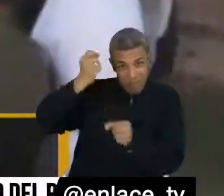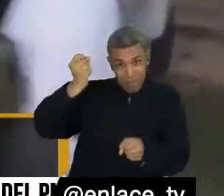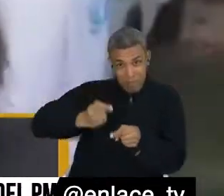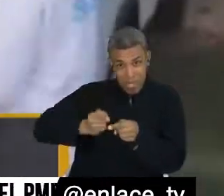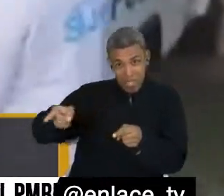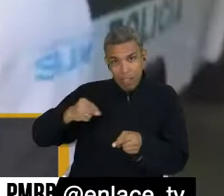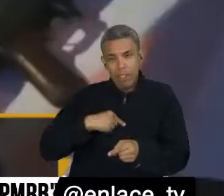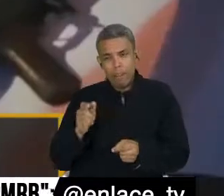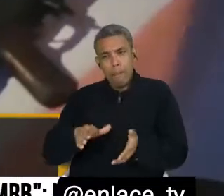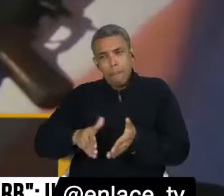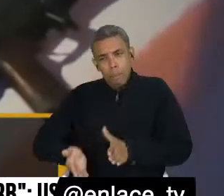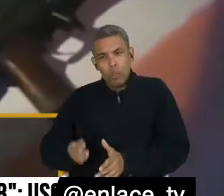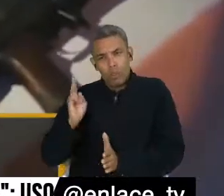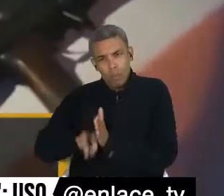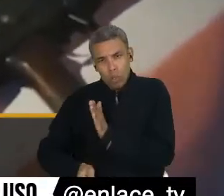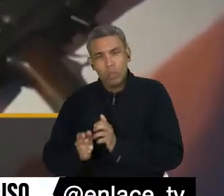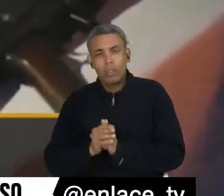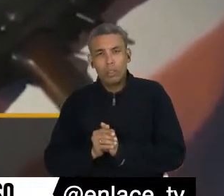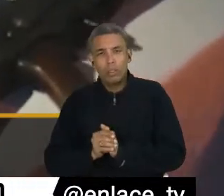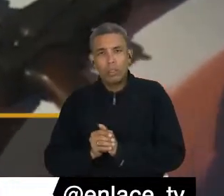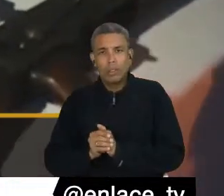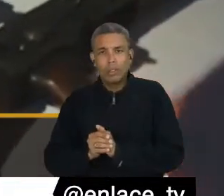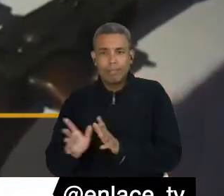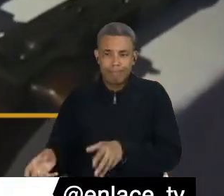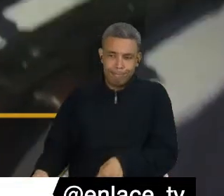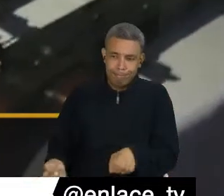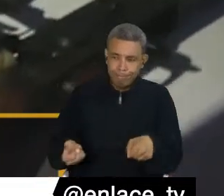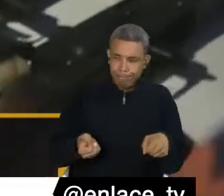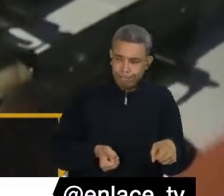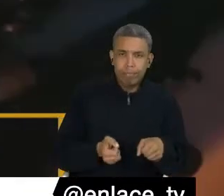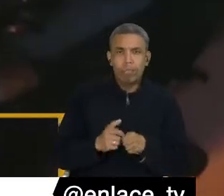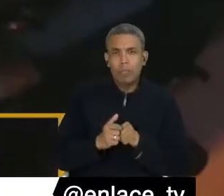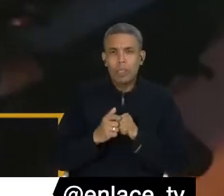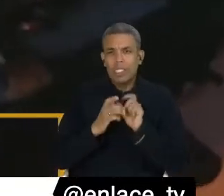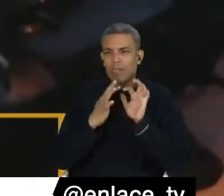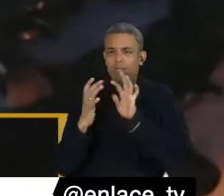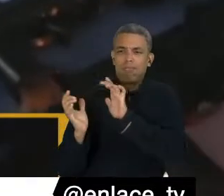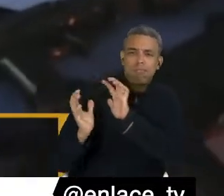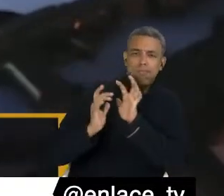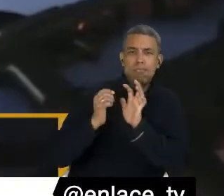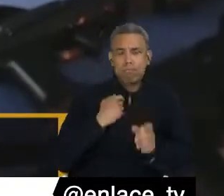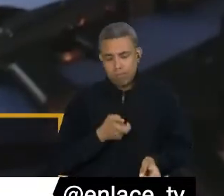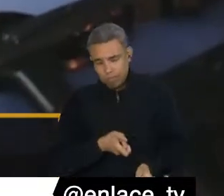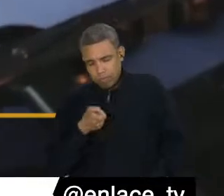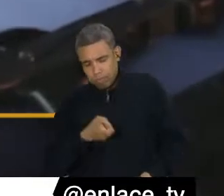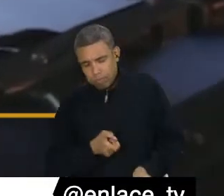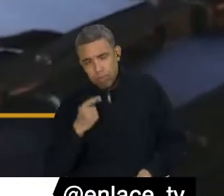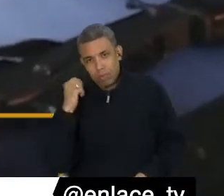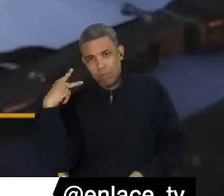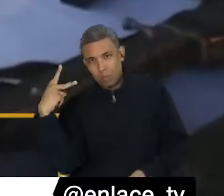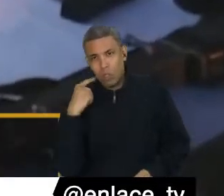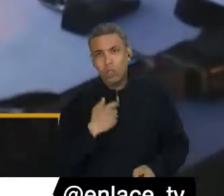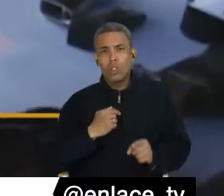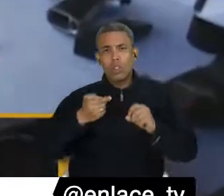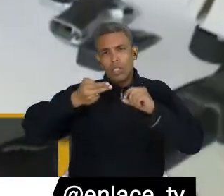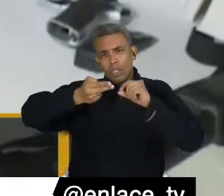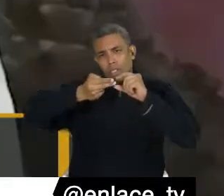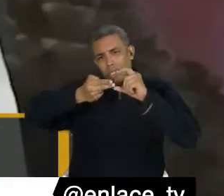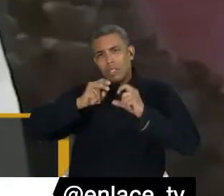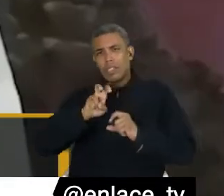hasta Bucaramanga. En el operativo denominado San Miguel 10 fueron incautados 2 fusiles calibre 7.62, una pistola calibre